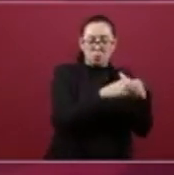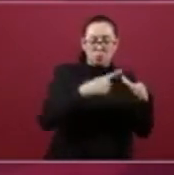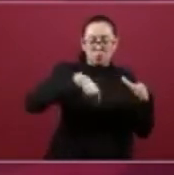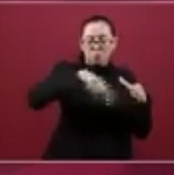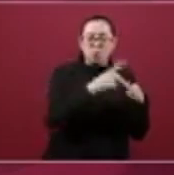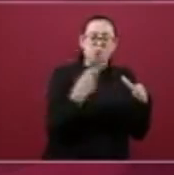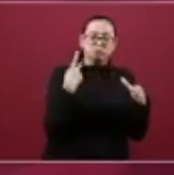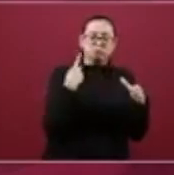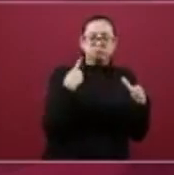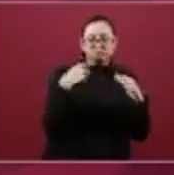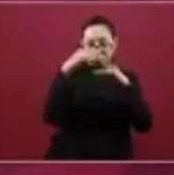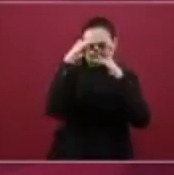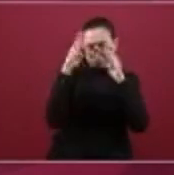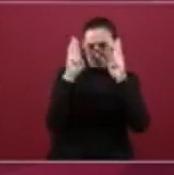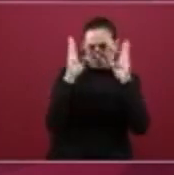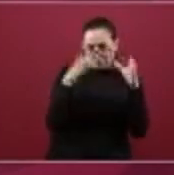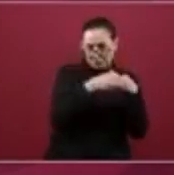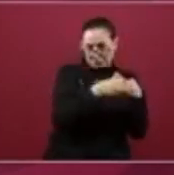quieren tener